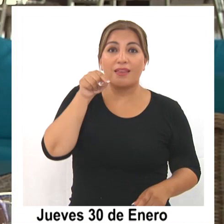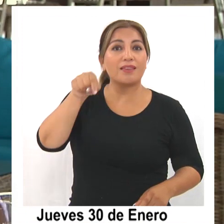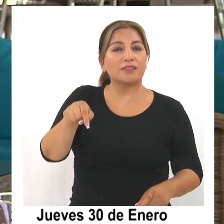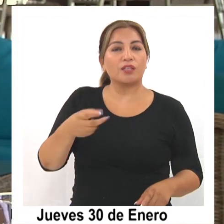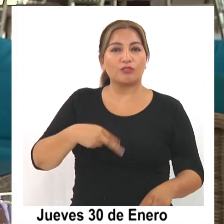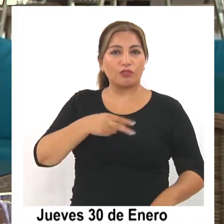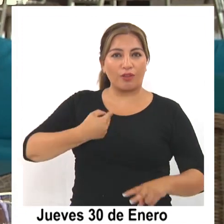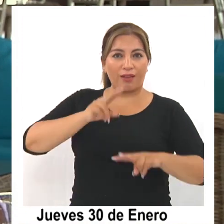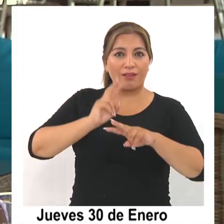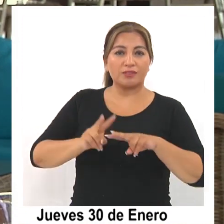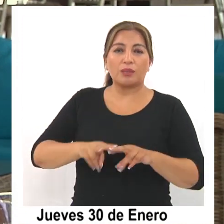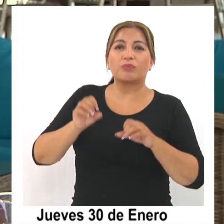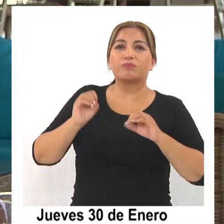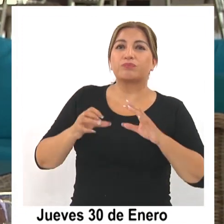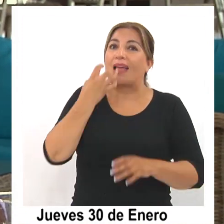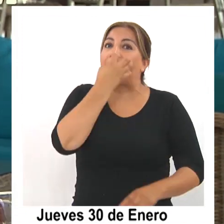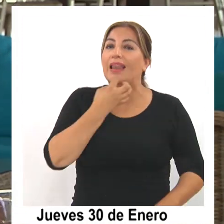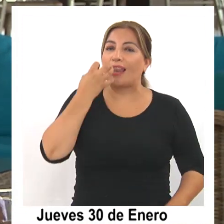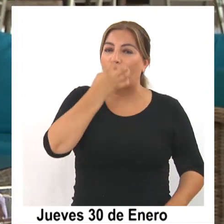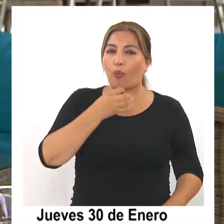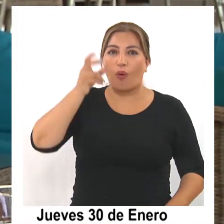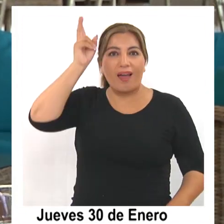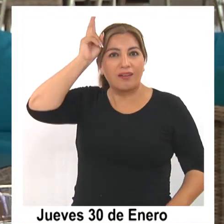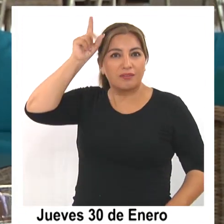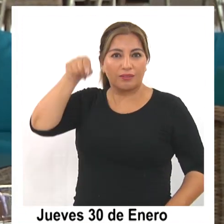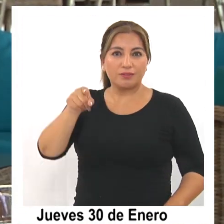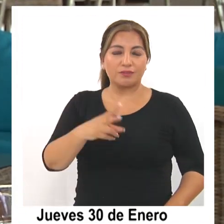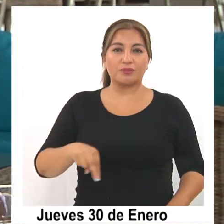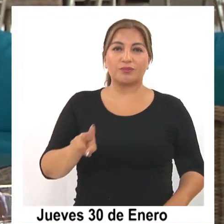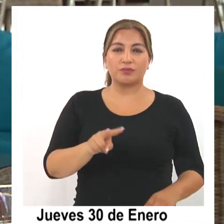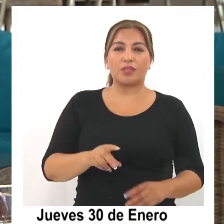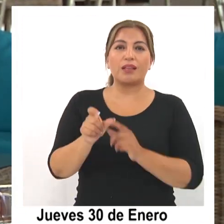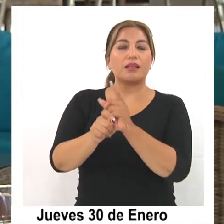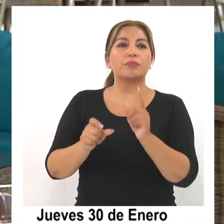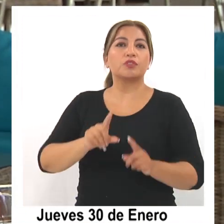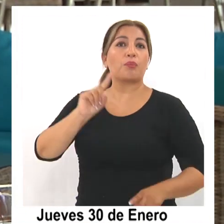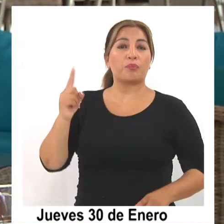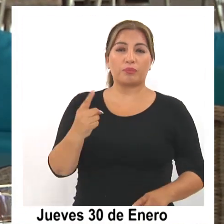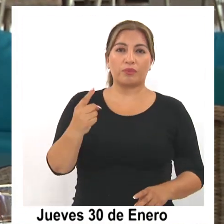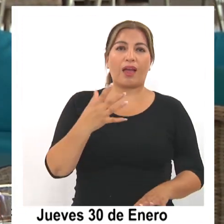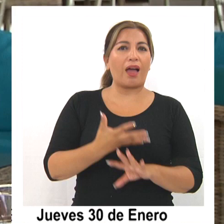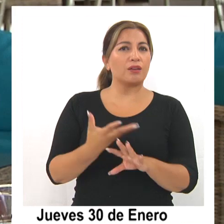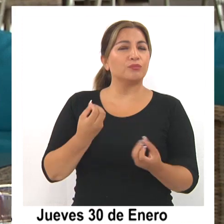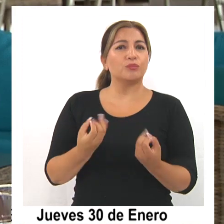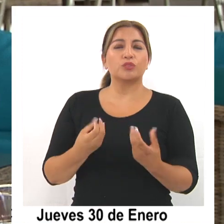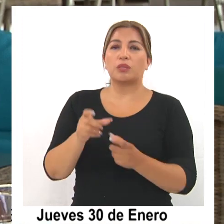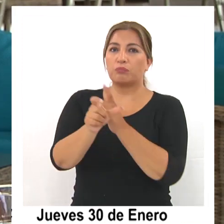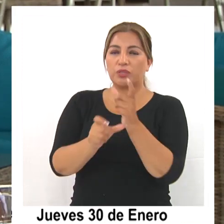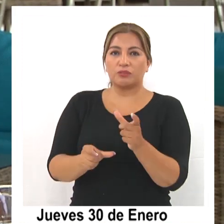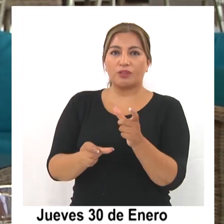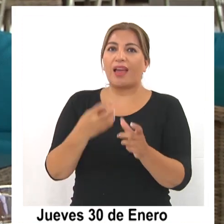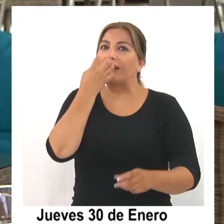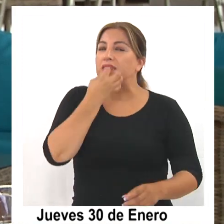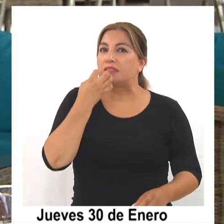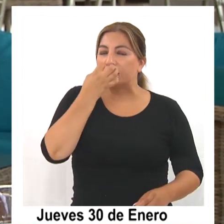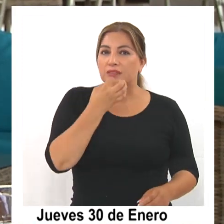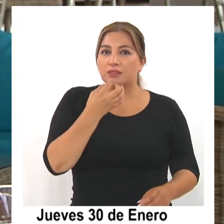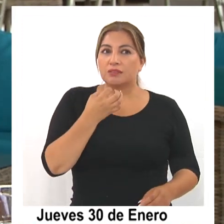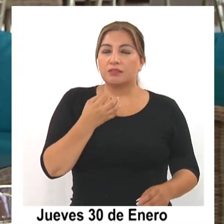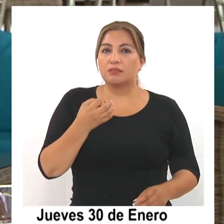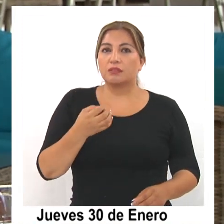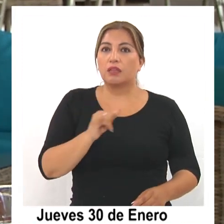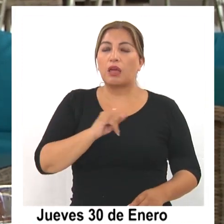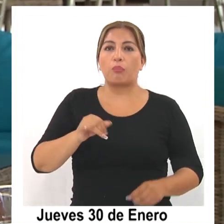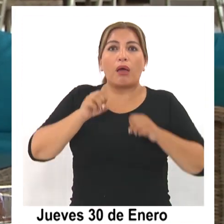través de ello se están enseñando las lenguas se está que la gente primero hay mucha gente que hablaba su lengua y que